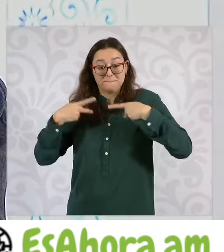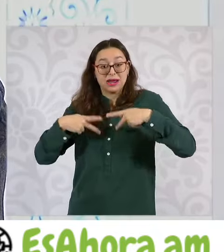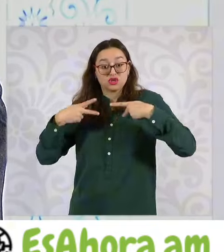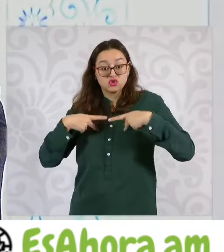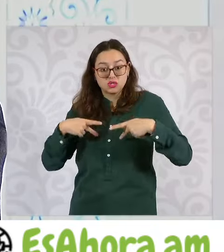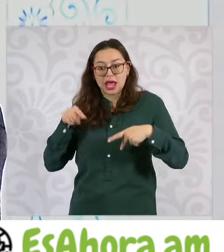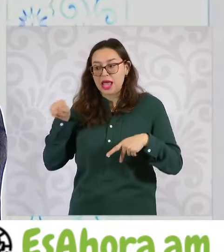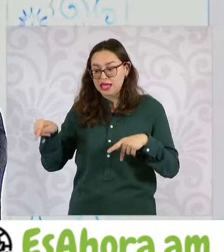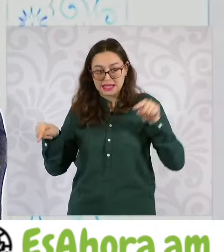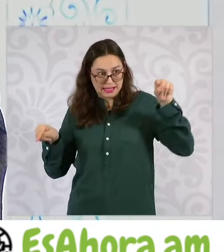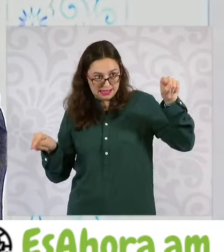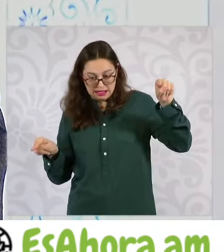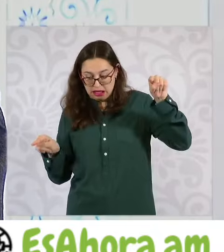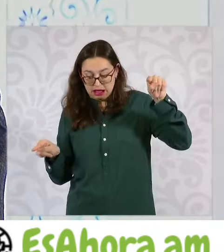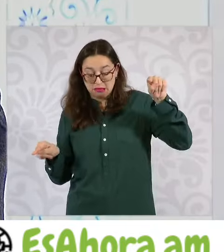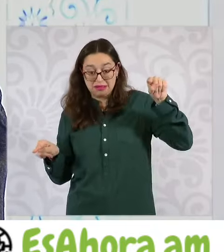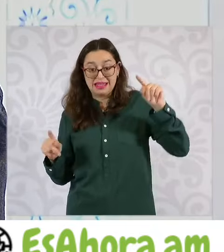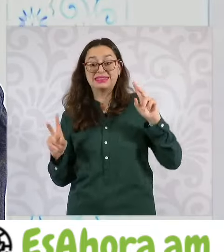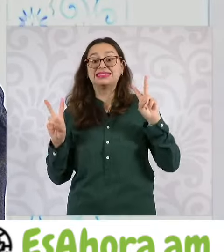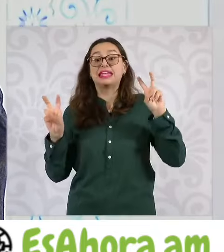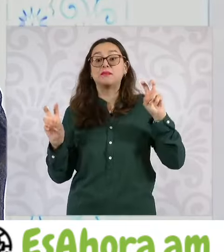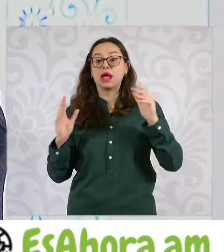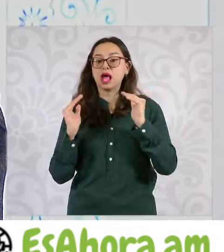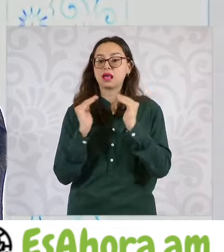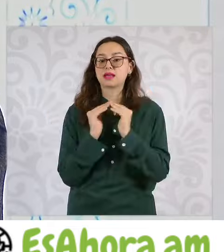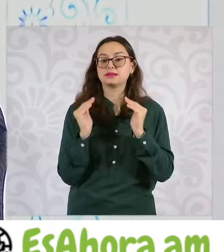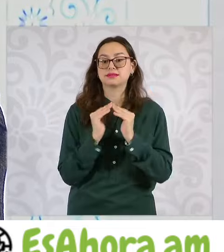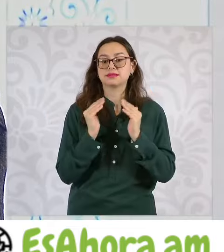programa de vivienda, porque